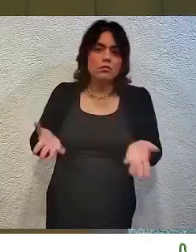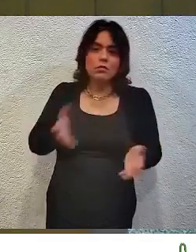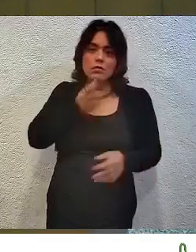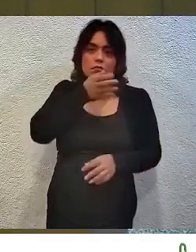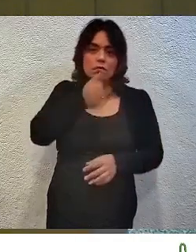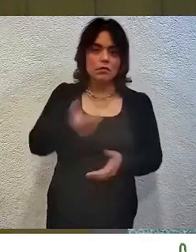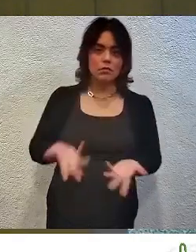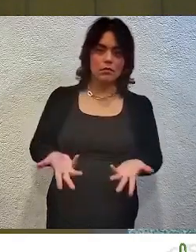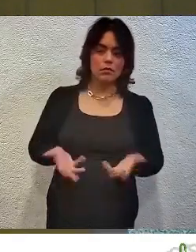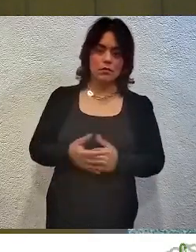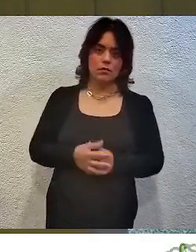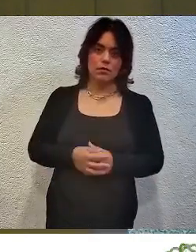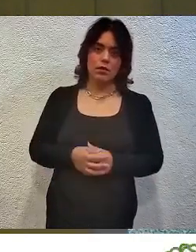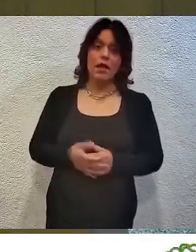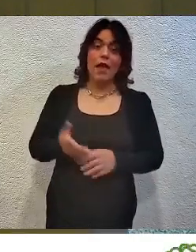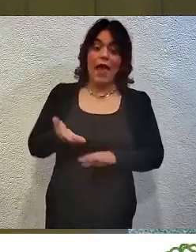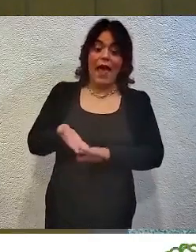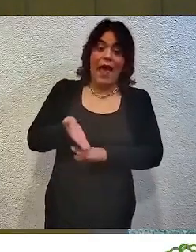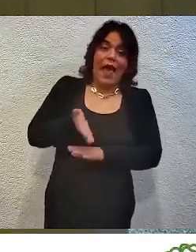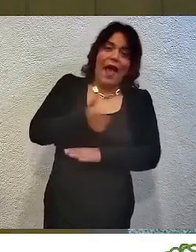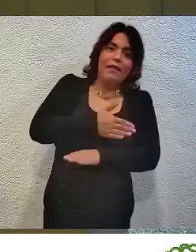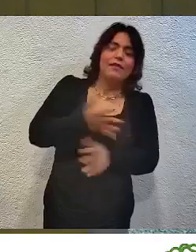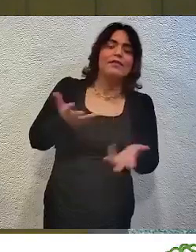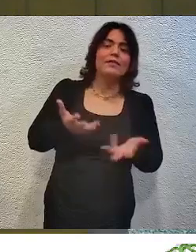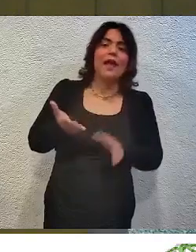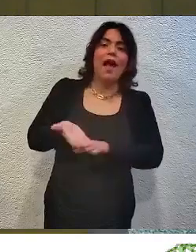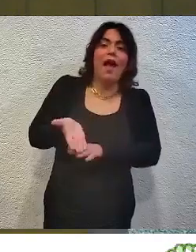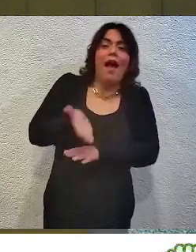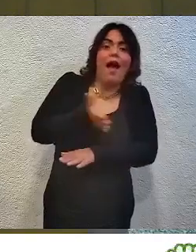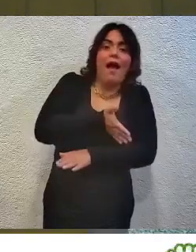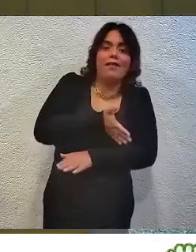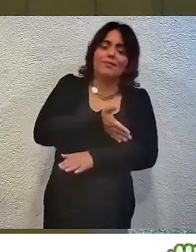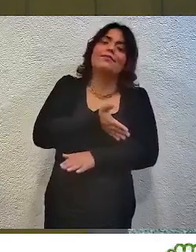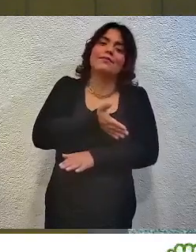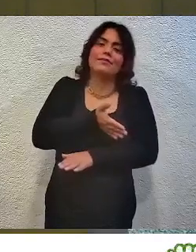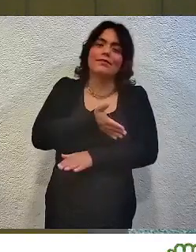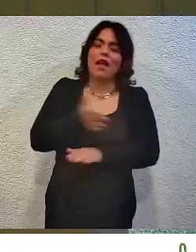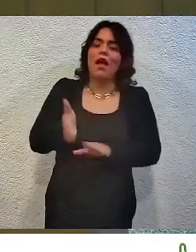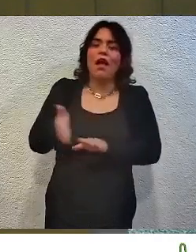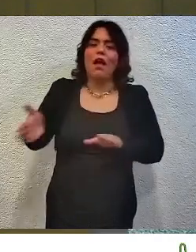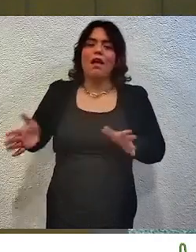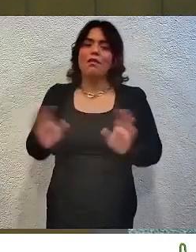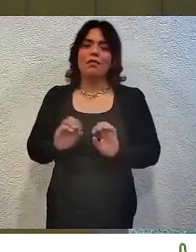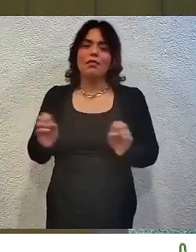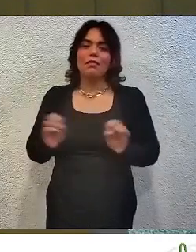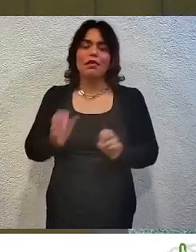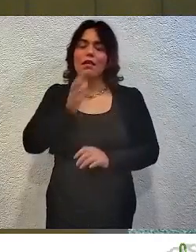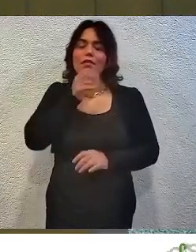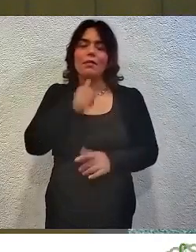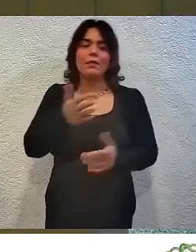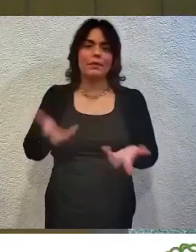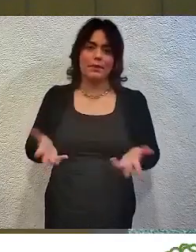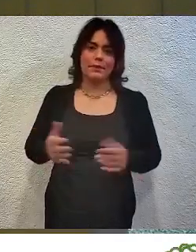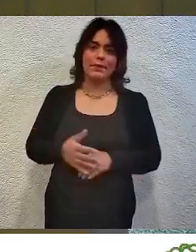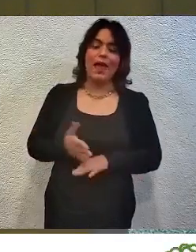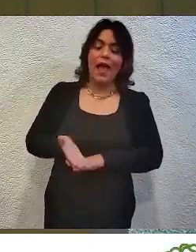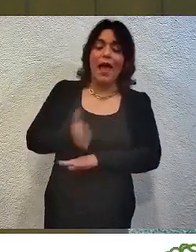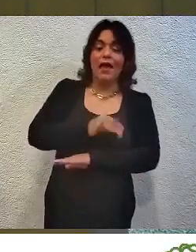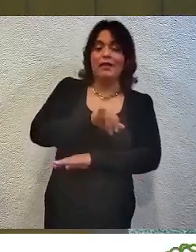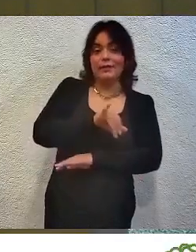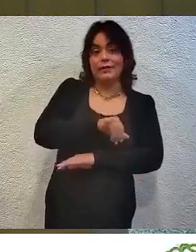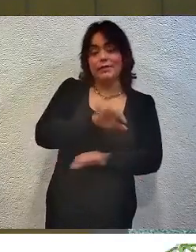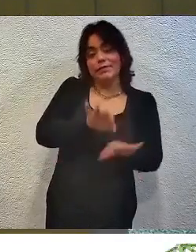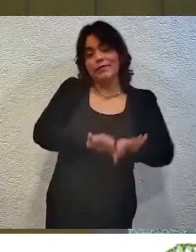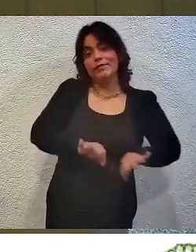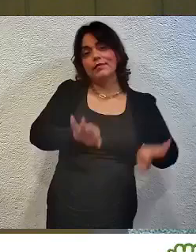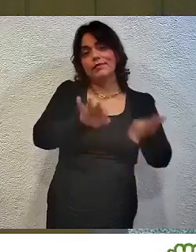momento tendría que haberse actuado con toda oportunidad y con toda responsabilidad por parte de